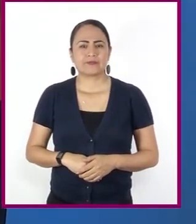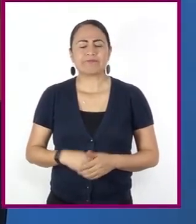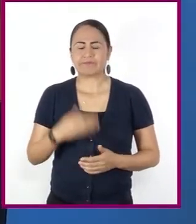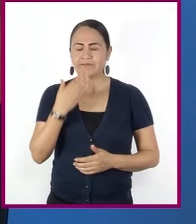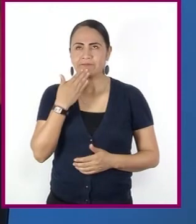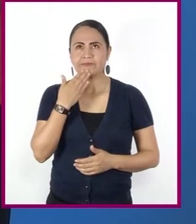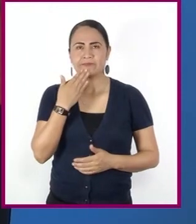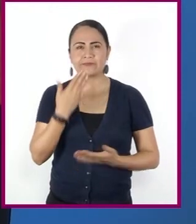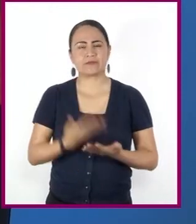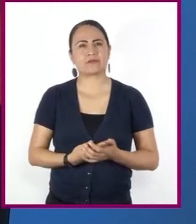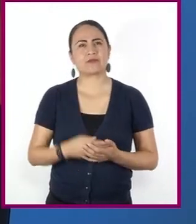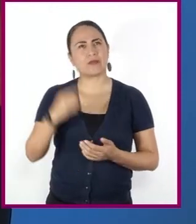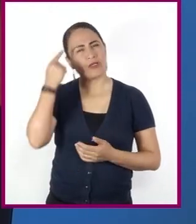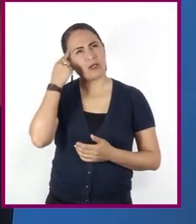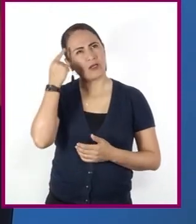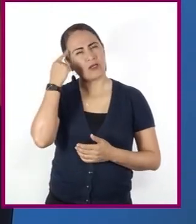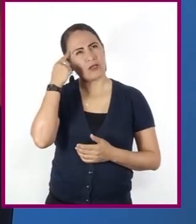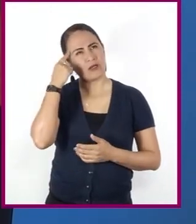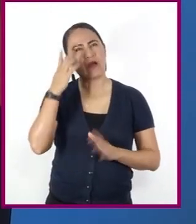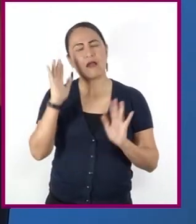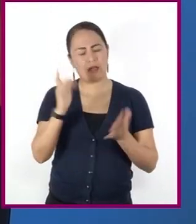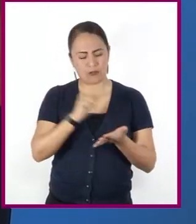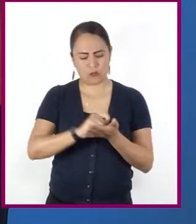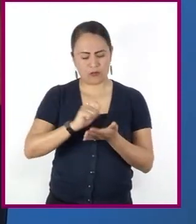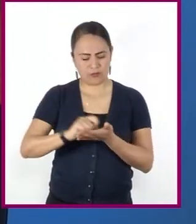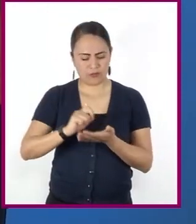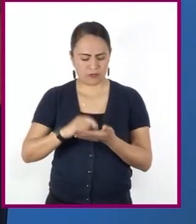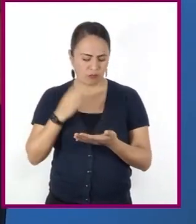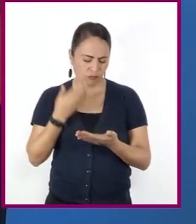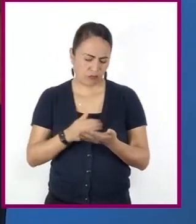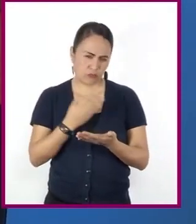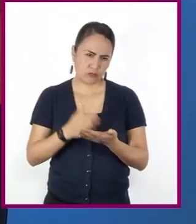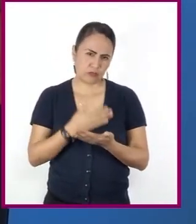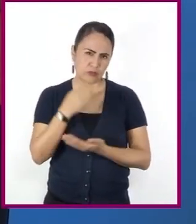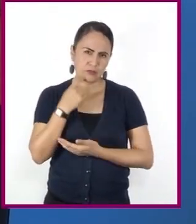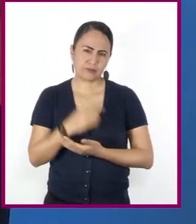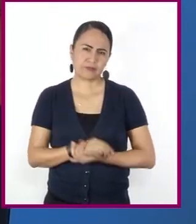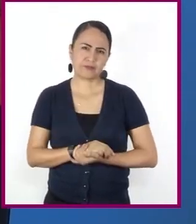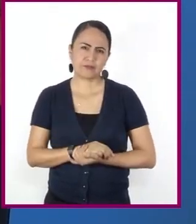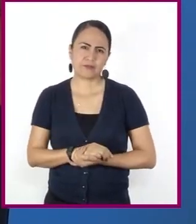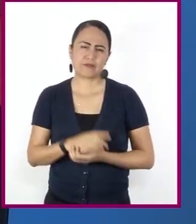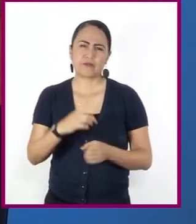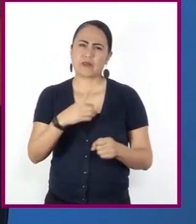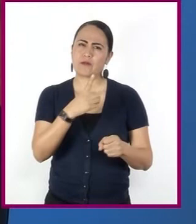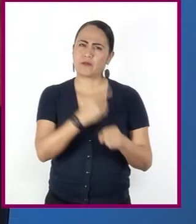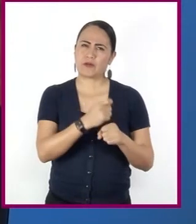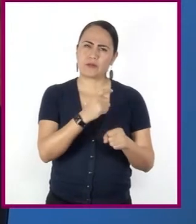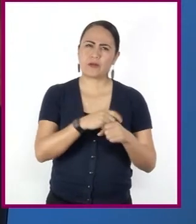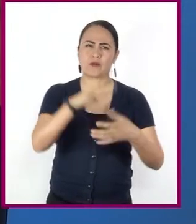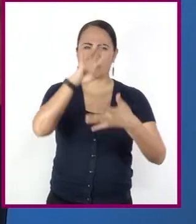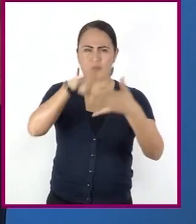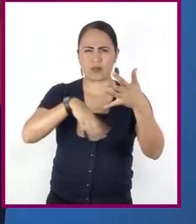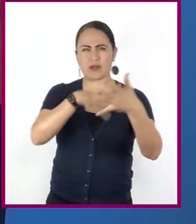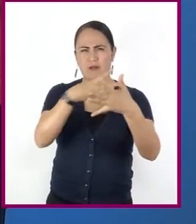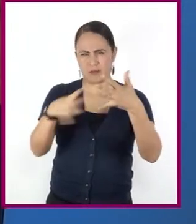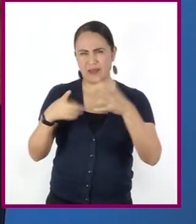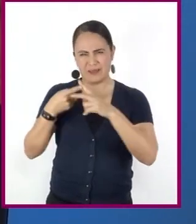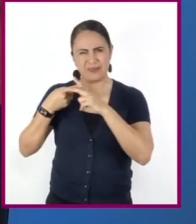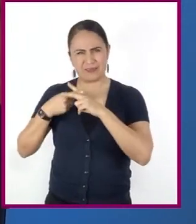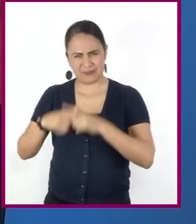Muy bien, hay que hacer uso de las anotaciones. Primero, recuerdo el dato de la tabla que mostró al